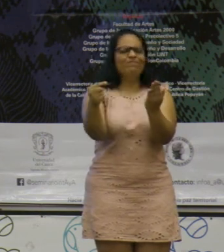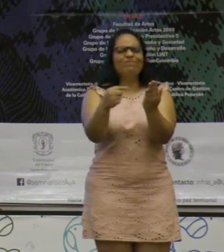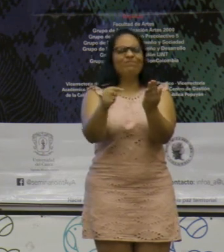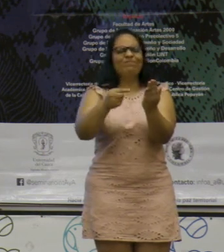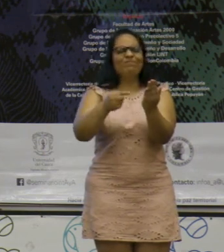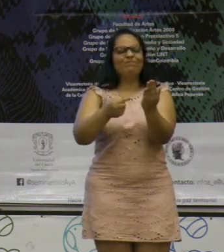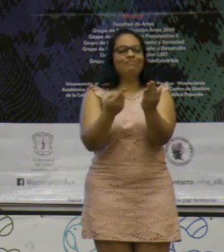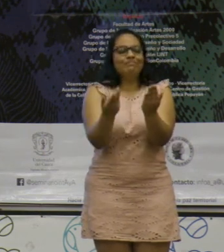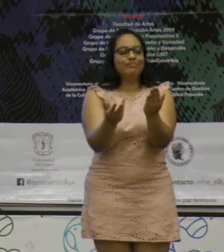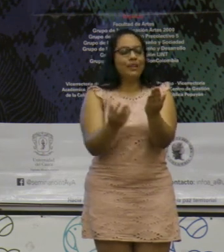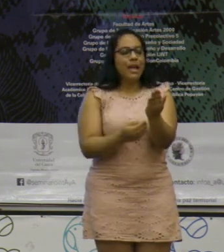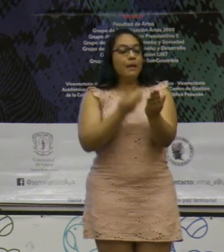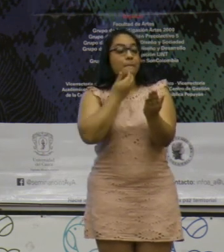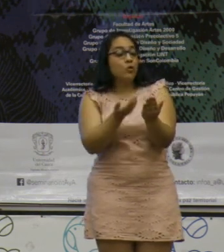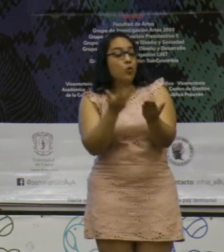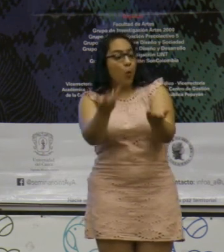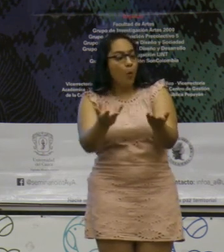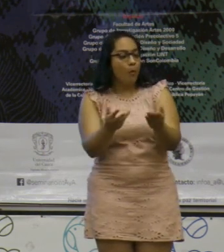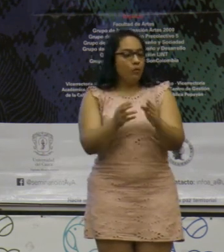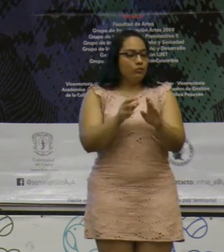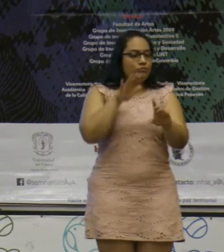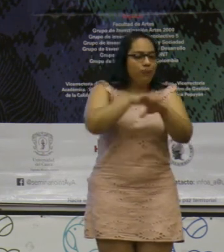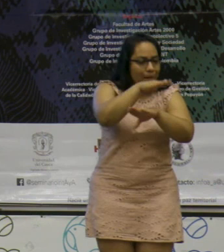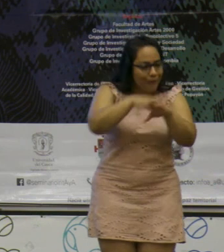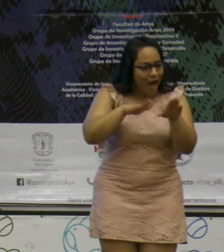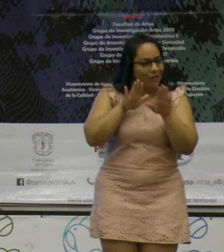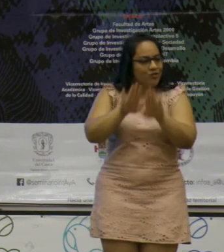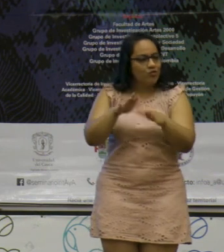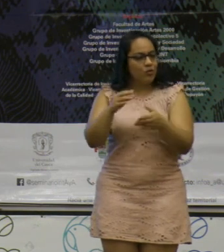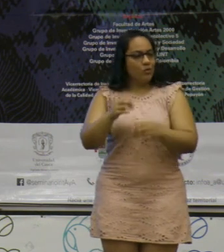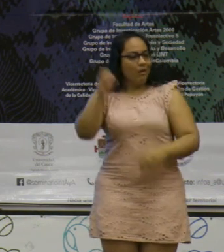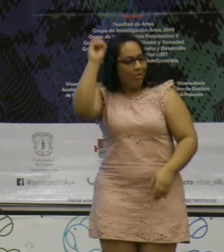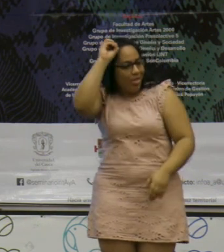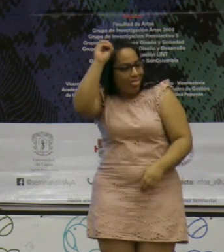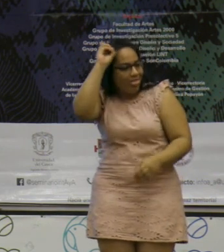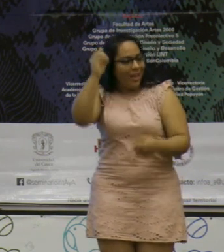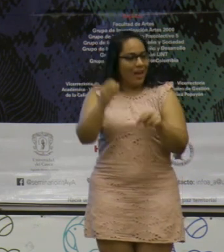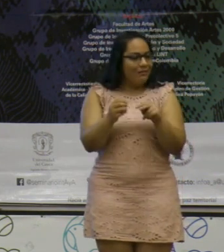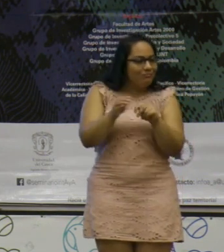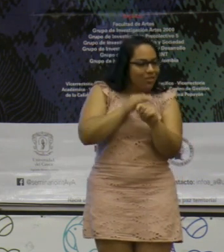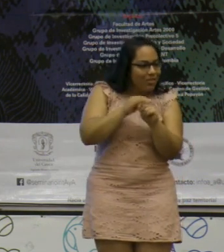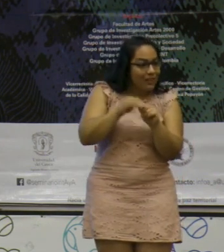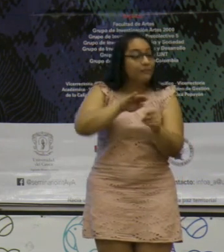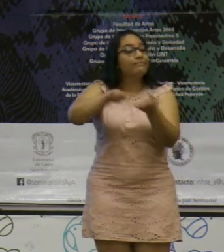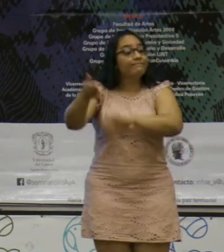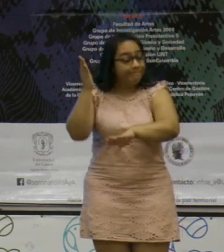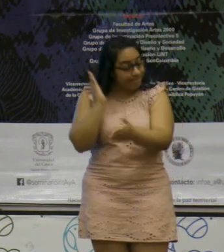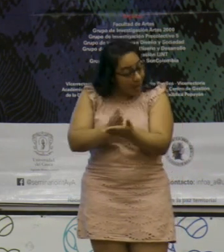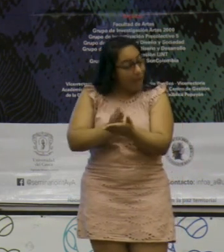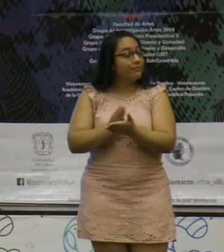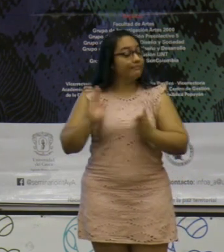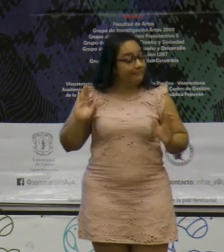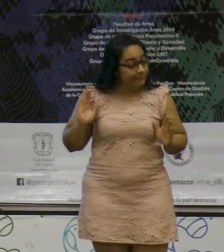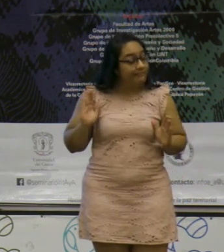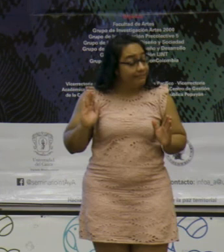nombre? Es decir, las prácticas, las consecuencias que tiene la masturbación. Si te masturbas, te mueres.